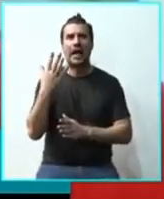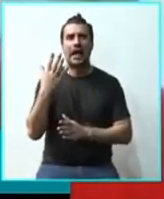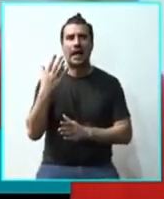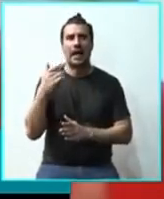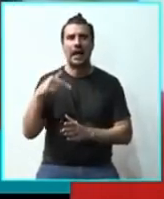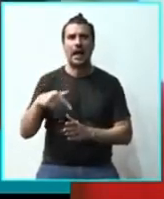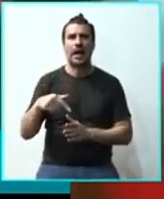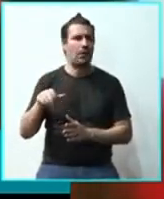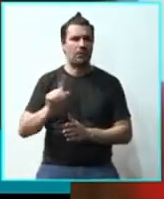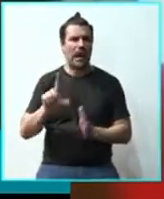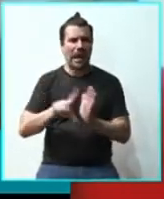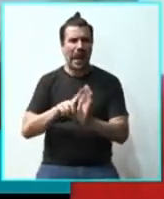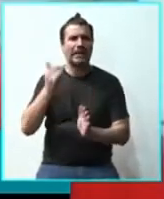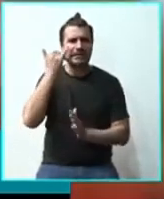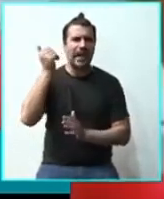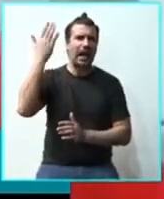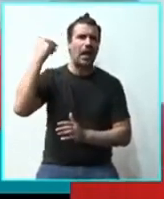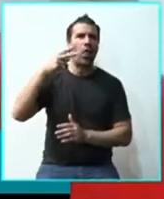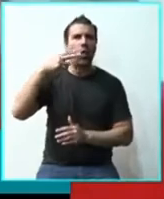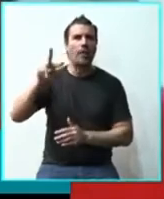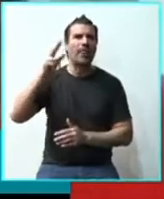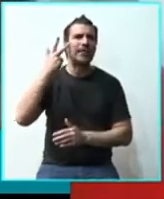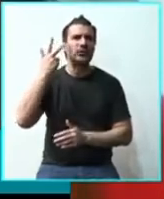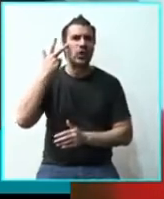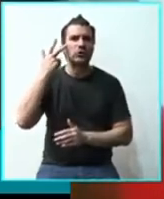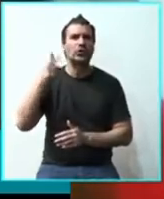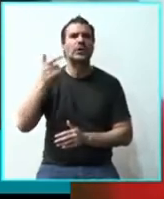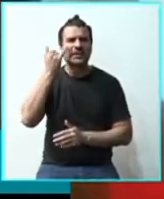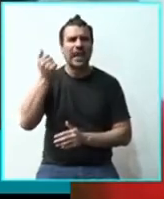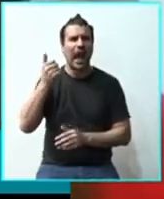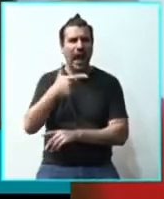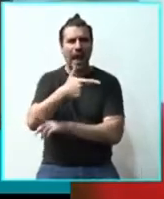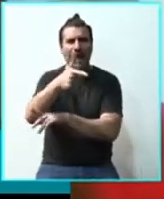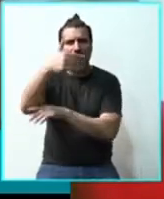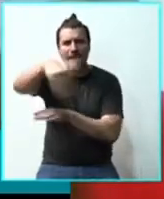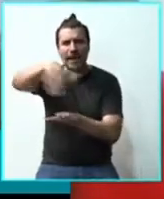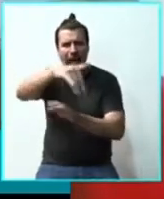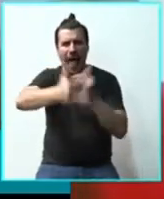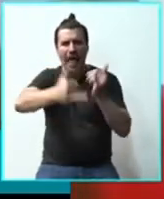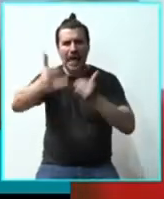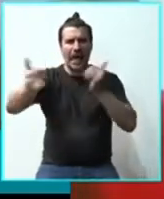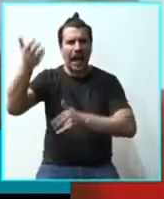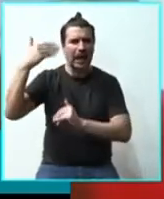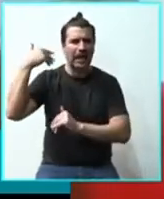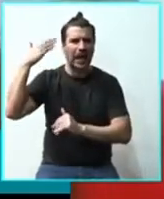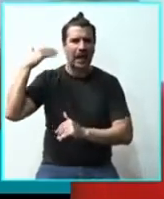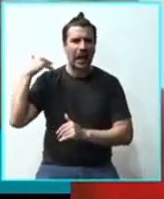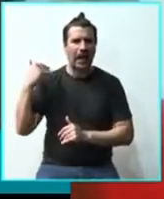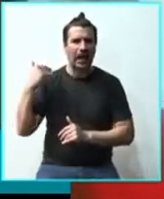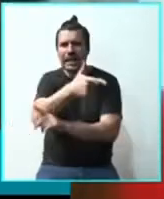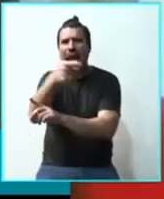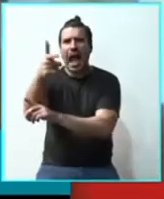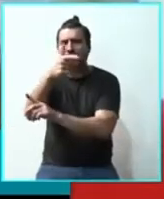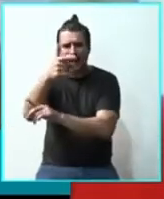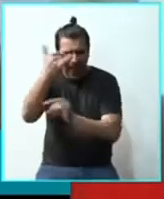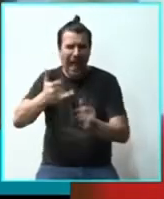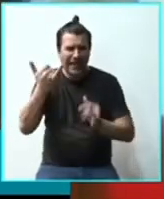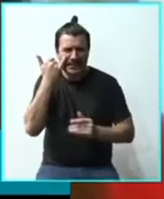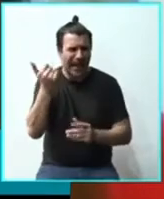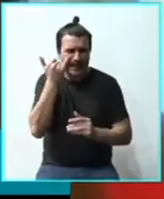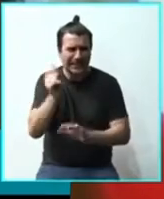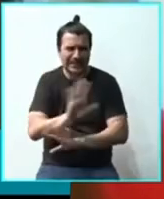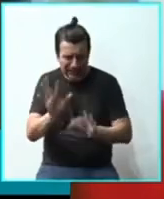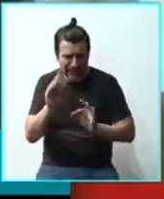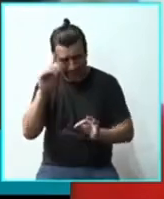que mañana vuelve a funcionar con ley, sin ley, porque funciona desde el Ejecutivo. Digo, a ver, funciona. Van al subte, digo, están hace